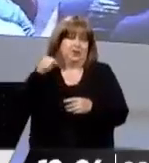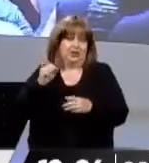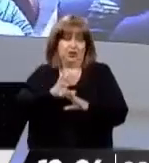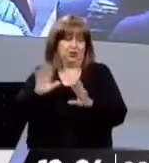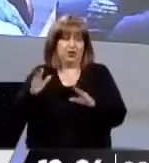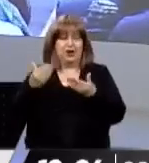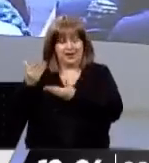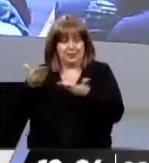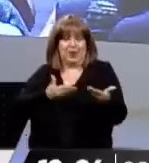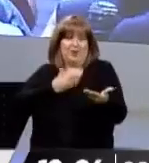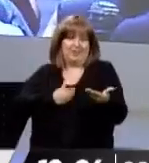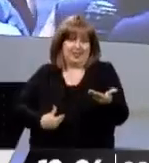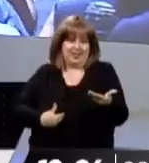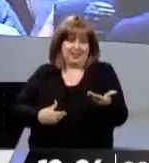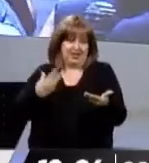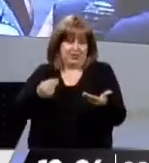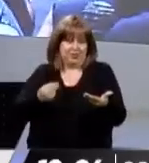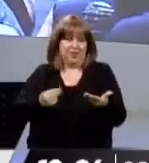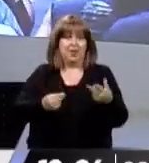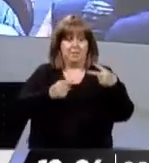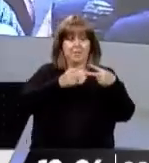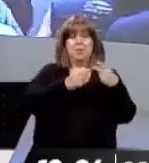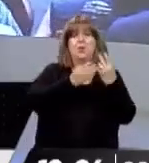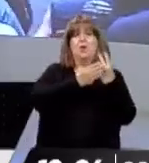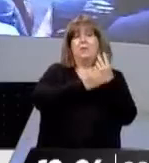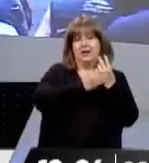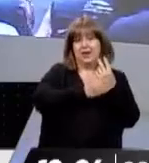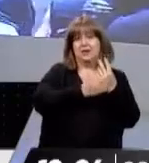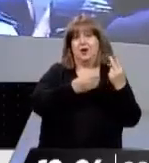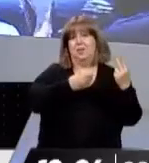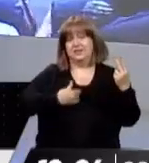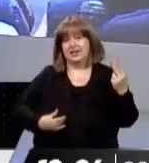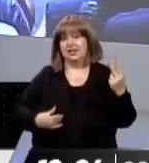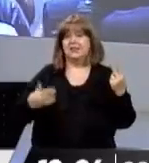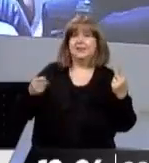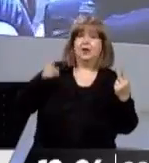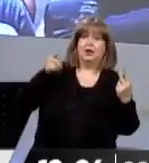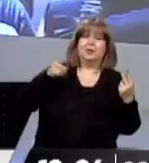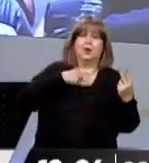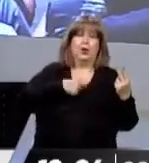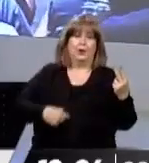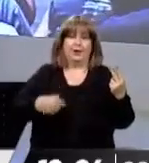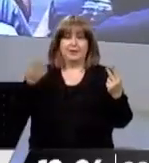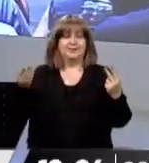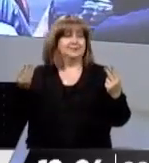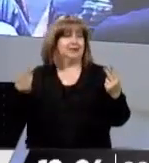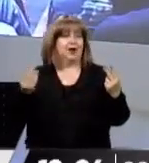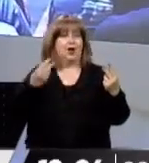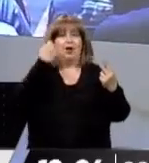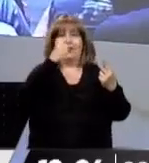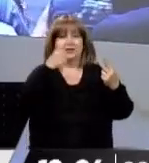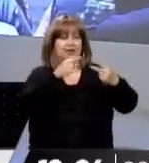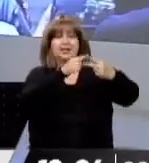esto también se le marcaba, ¿no? Tanto Catopodis como el propio presidente fueron críticos con Rodolfo Suárez, pero no dijeron nada de las figuras ausentes a